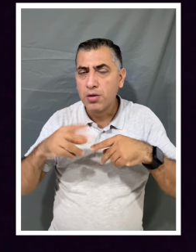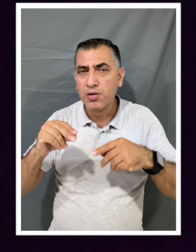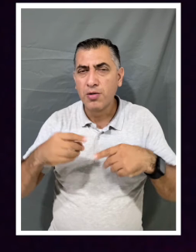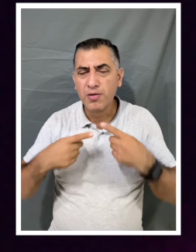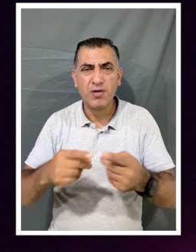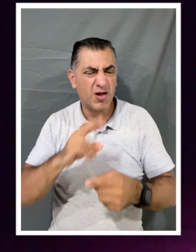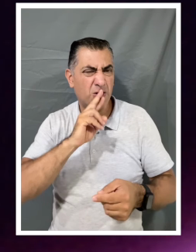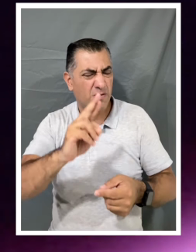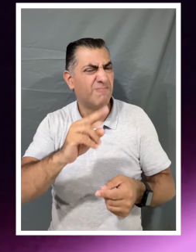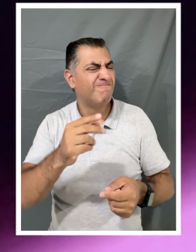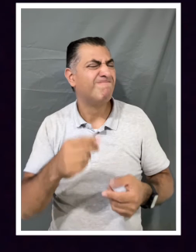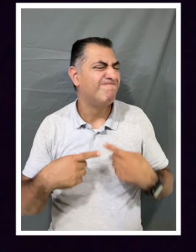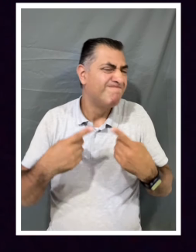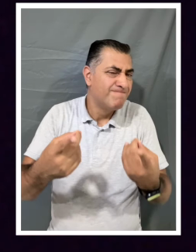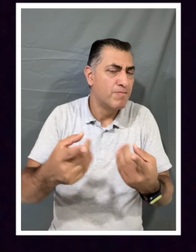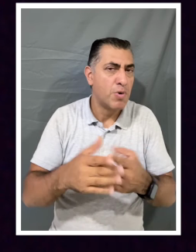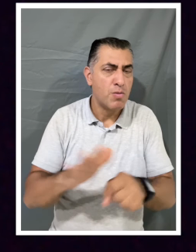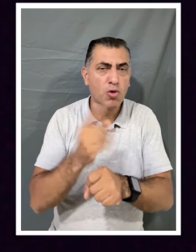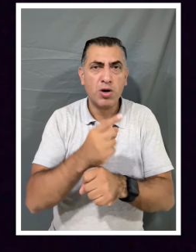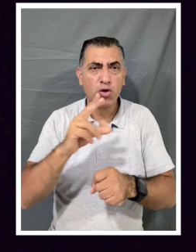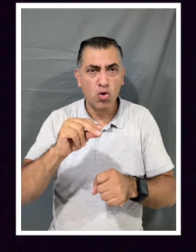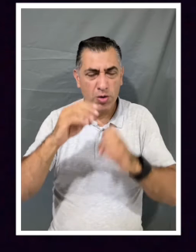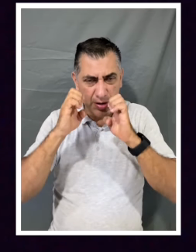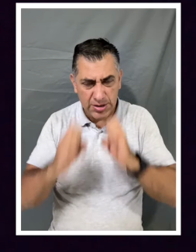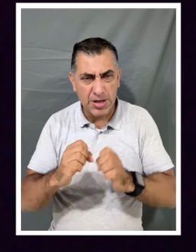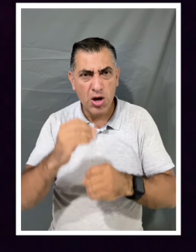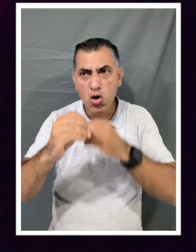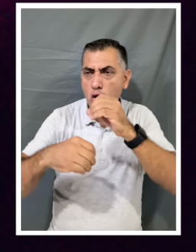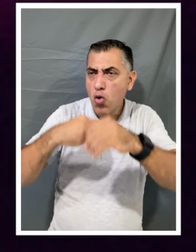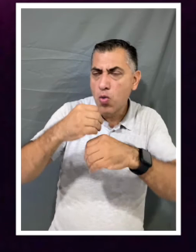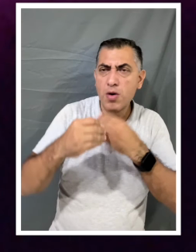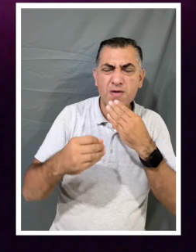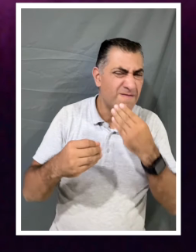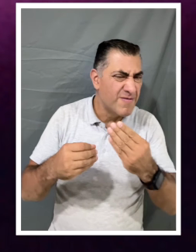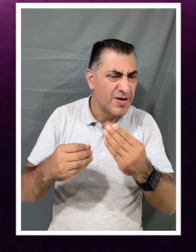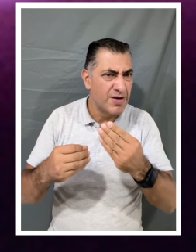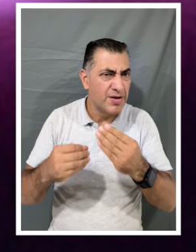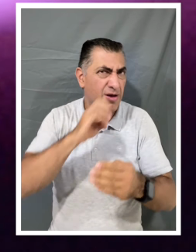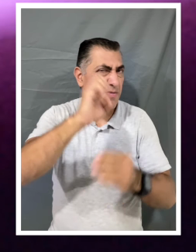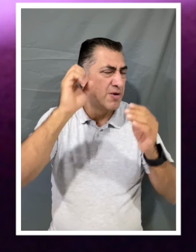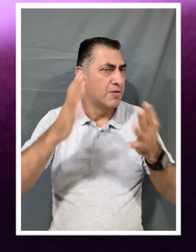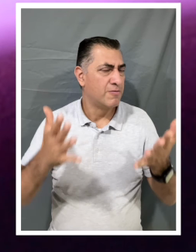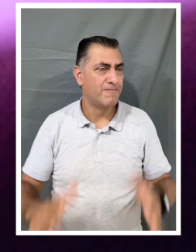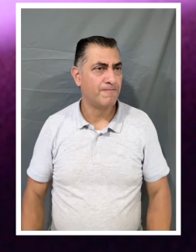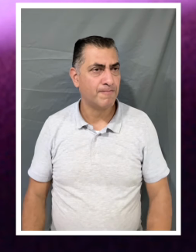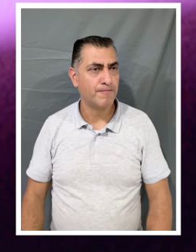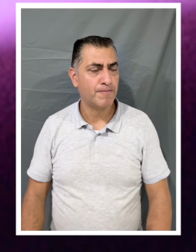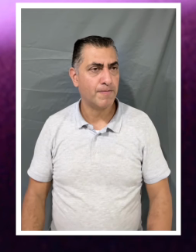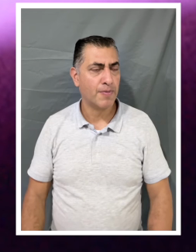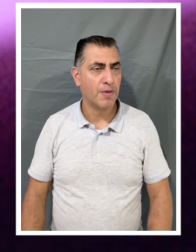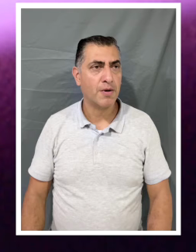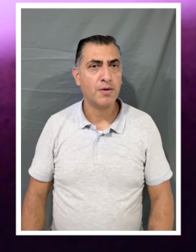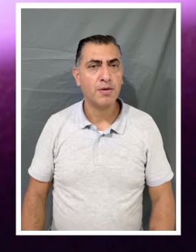dando los resultados que tiene que dar porque no está operando con sus dones espirituales y entonces no da resultado